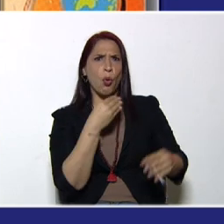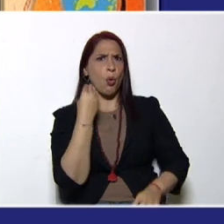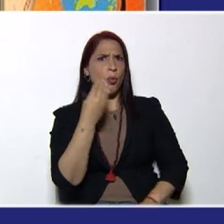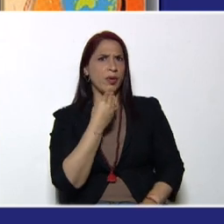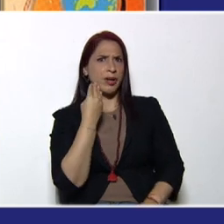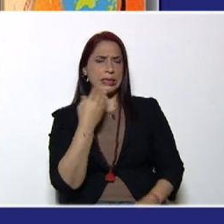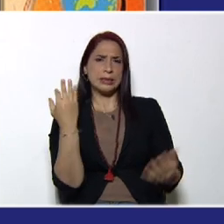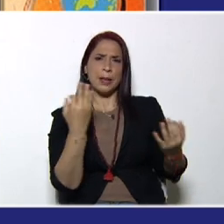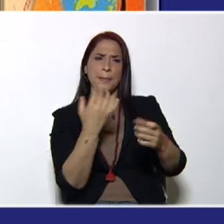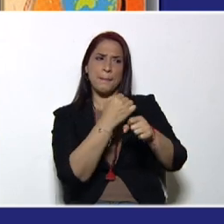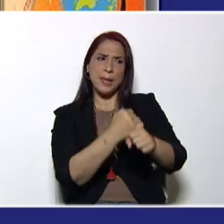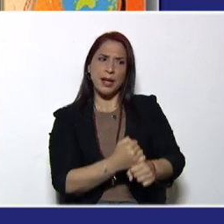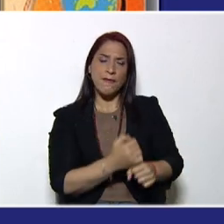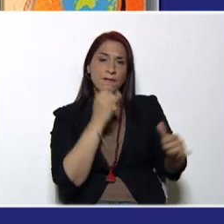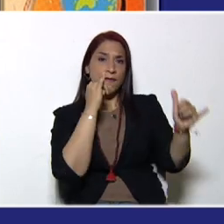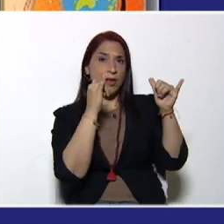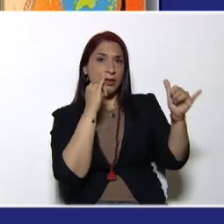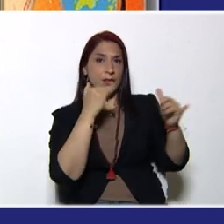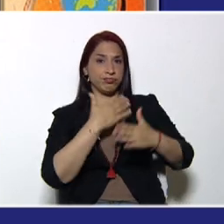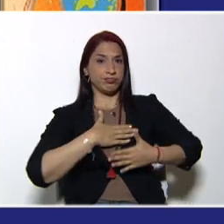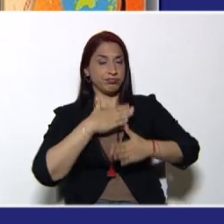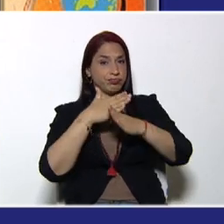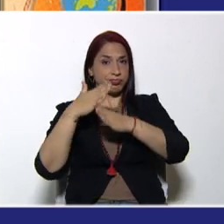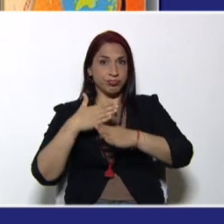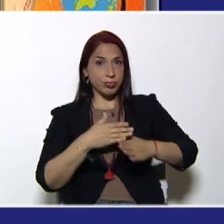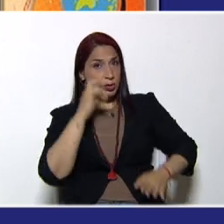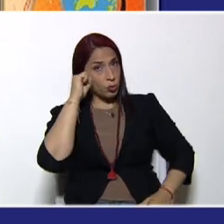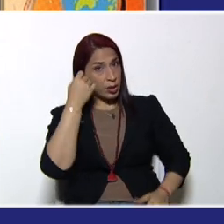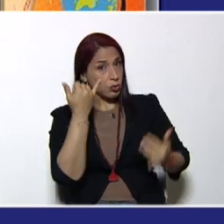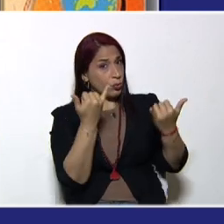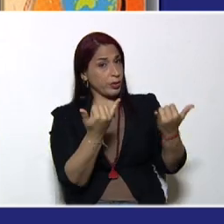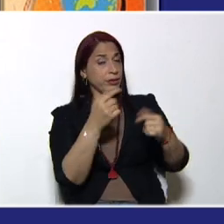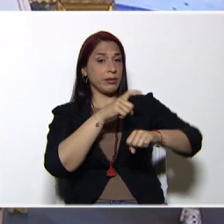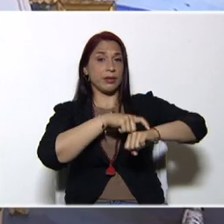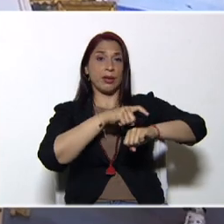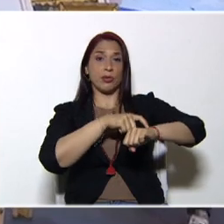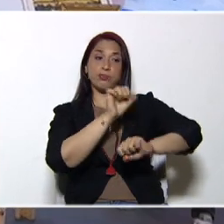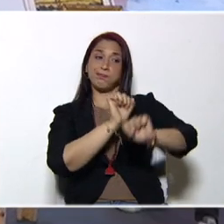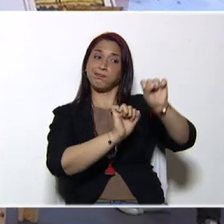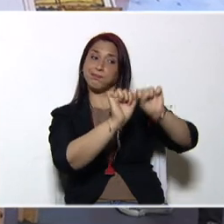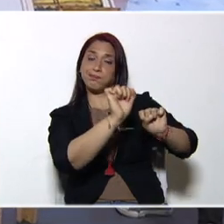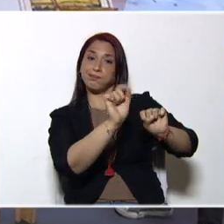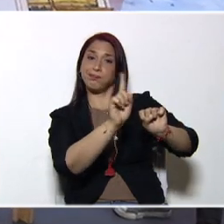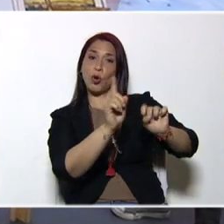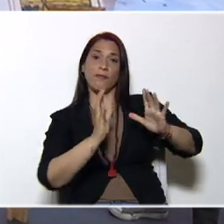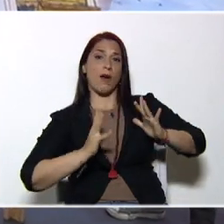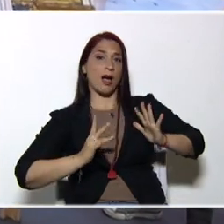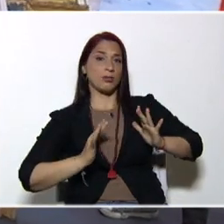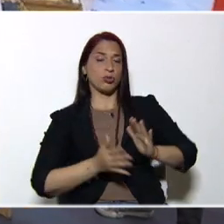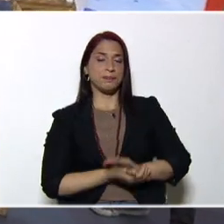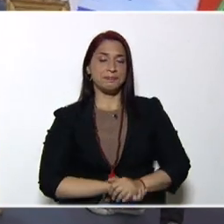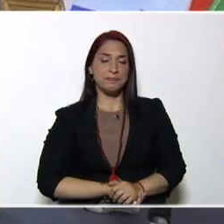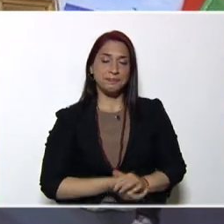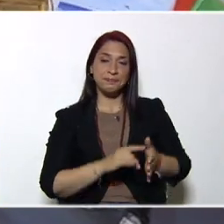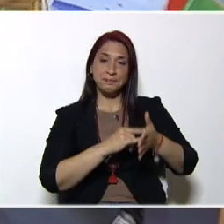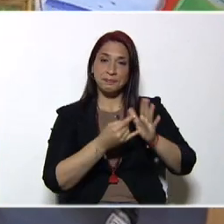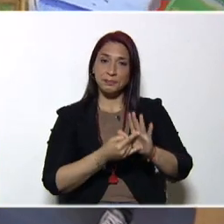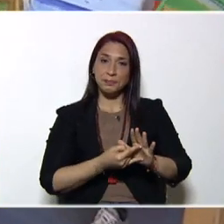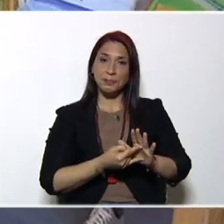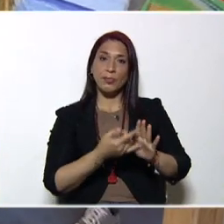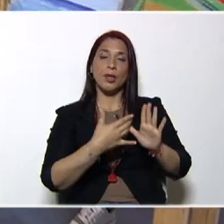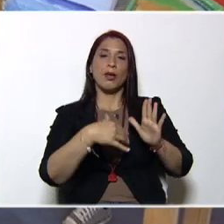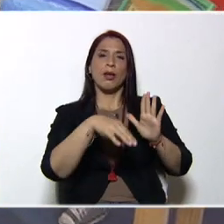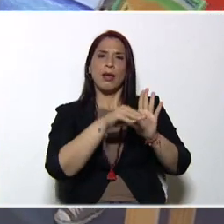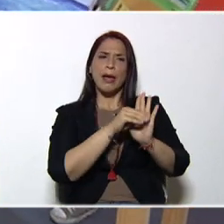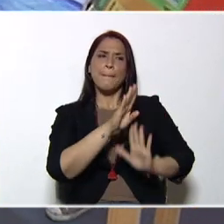festejar, para compartir, para divertirse, recordando que ahorita estamos en momentos de prevención y no de vacaciones. Sin embargo, también se volvió